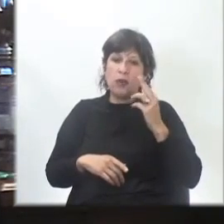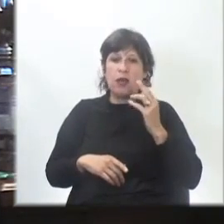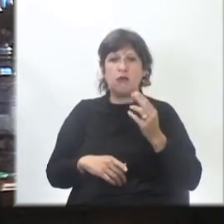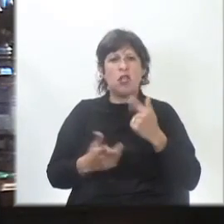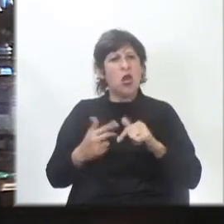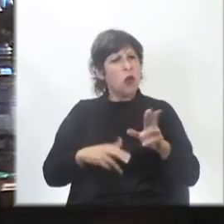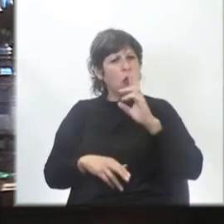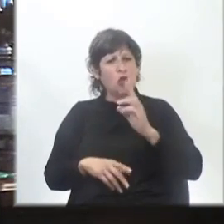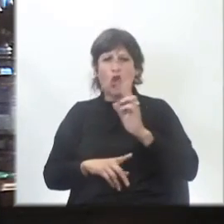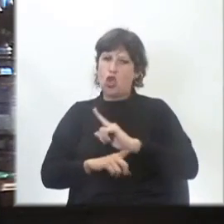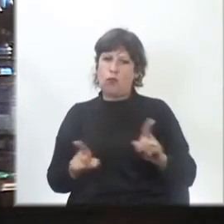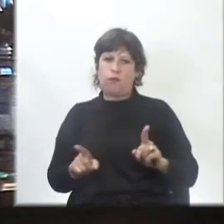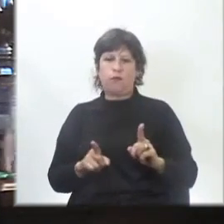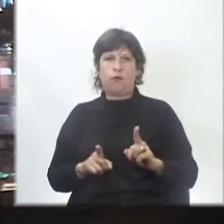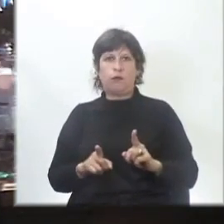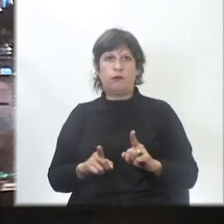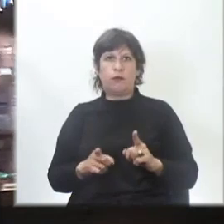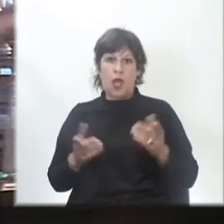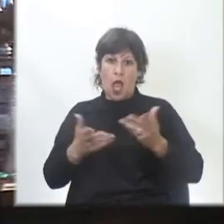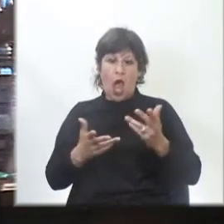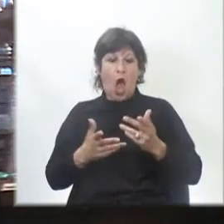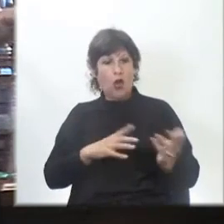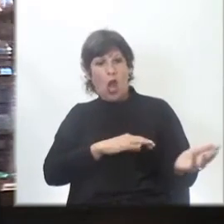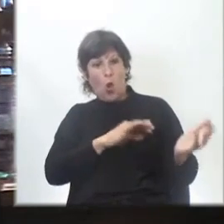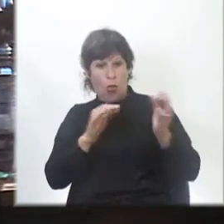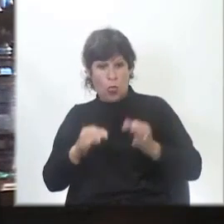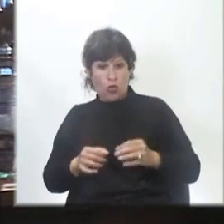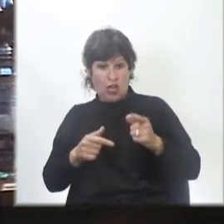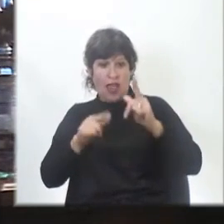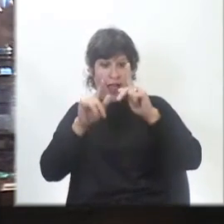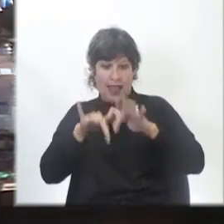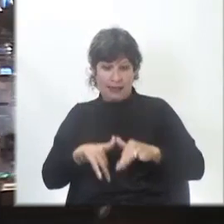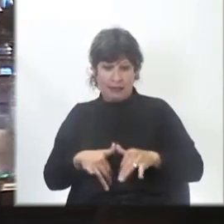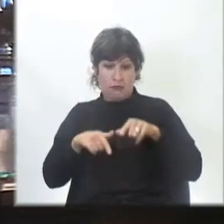no. Ahora, cuando me llega la carta esta,